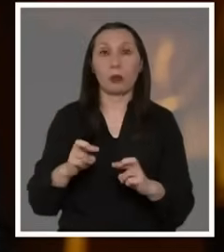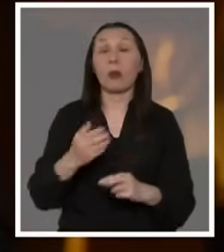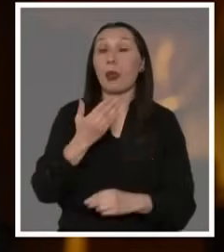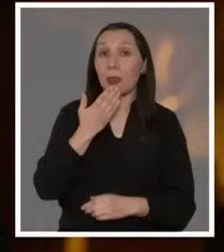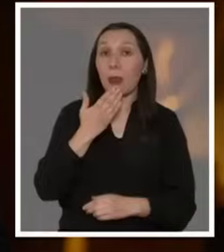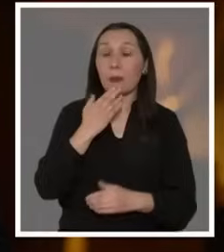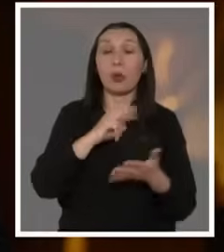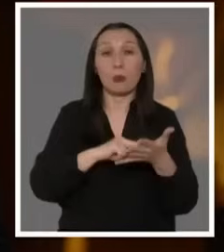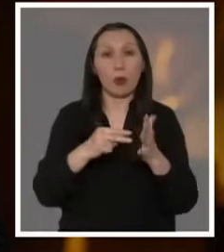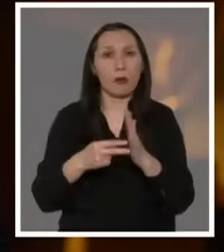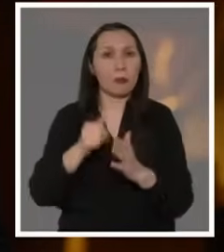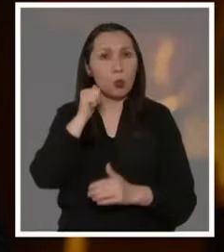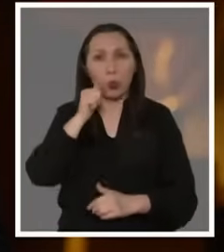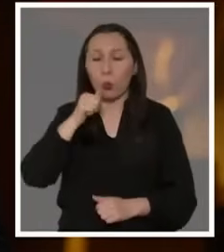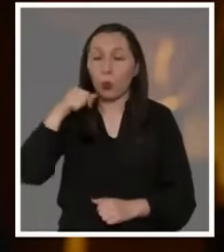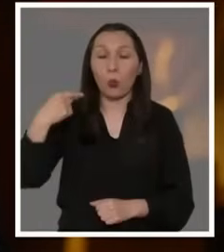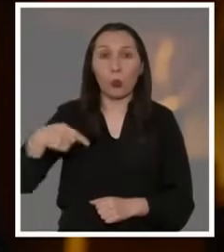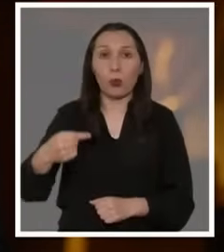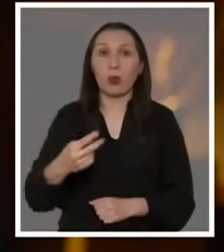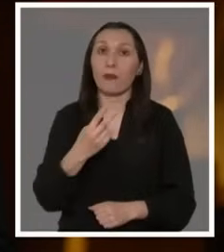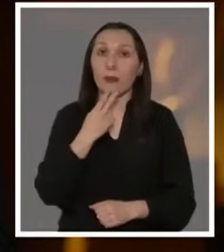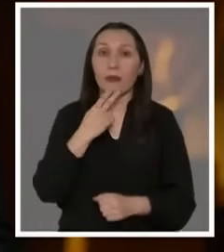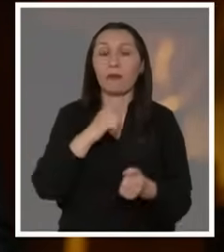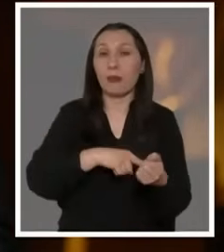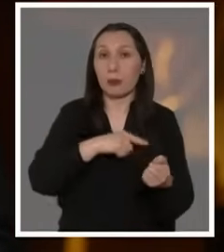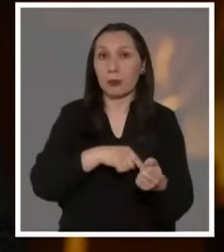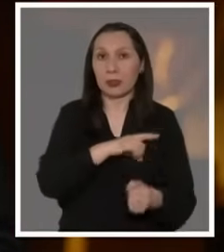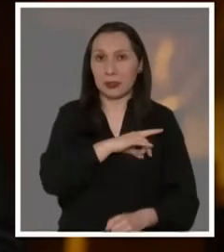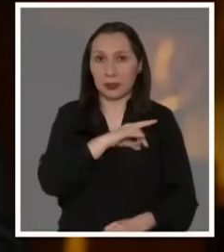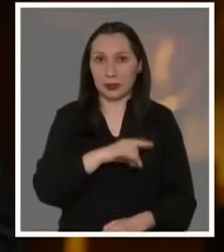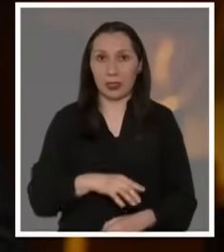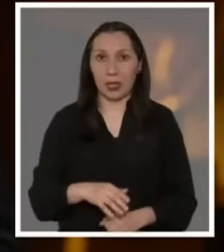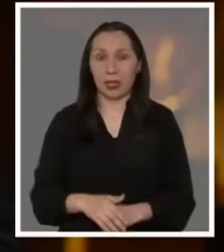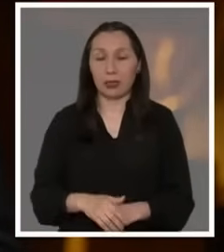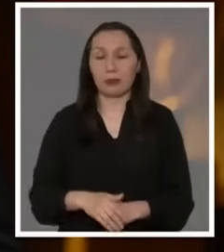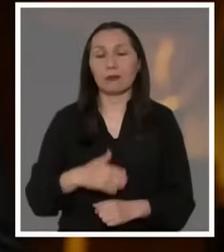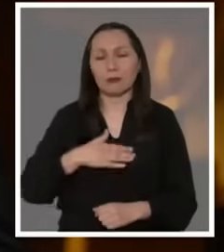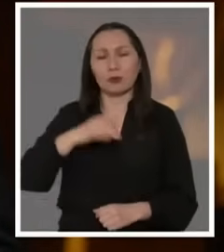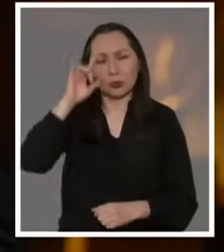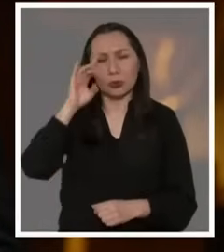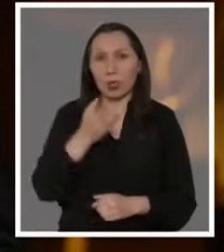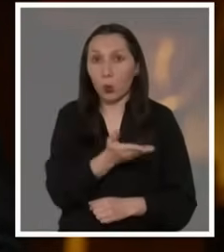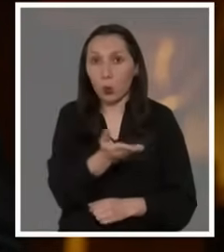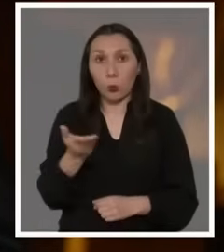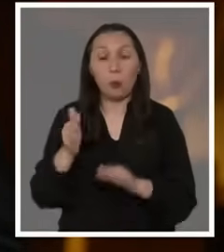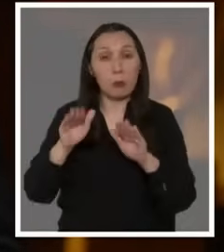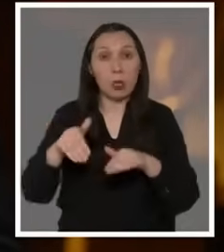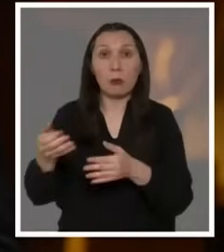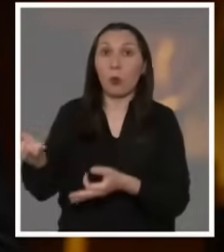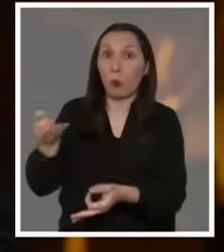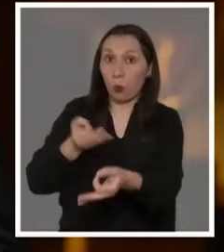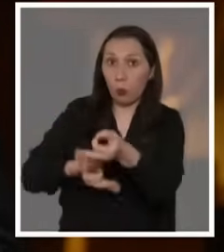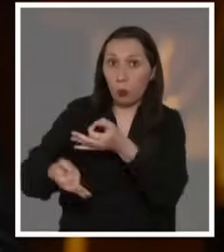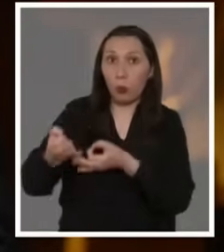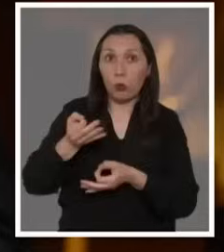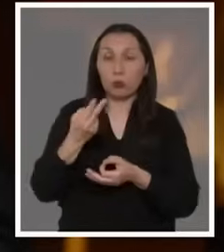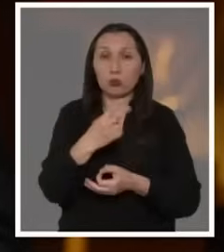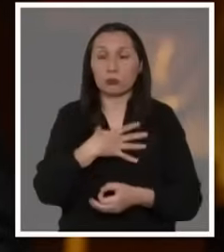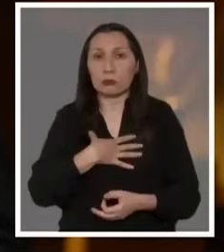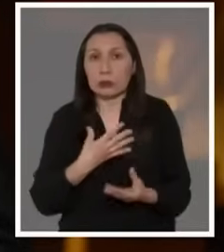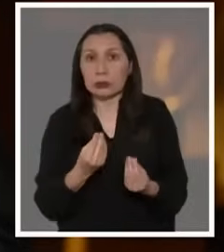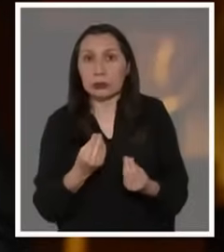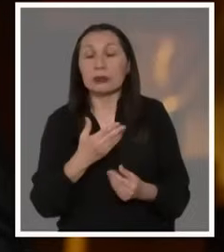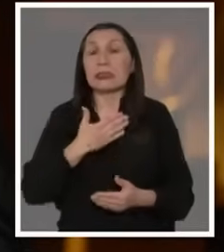pero también de los problemas cotidianos que viven las familias chilenas. Sé también, porque ustedes mismos me lo han contado, de sus